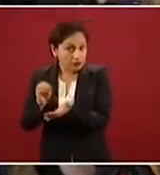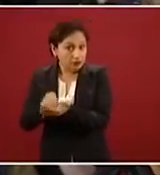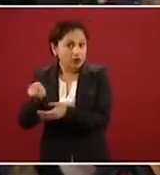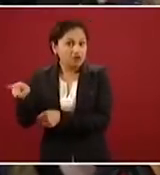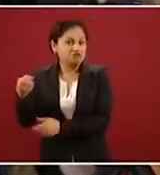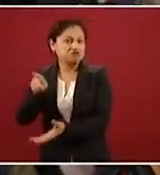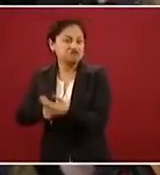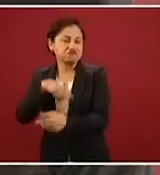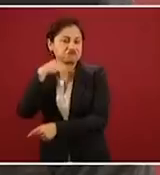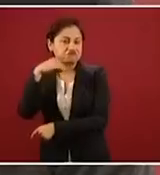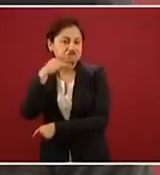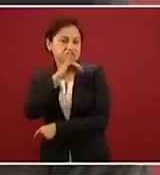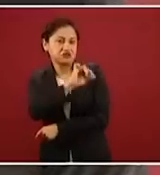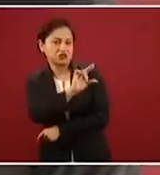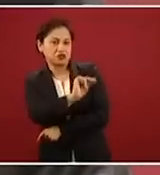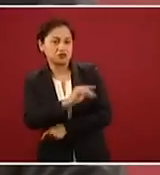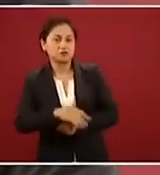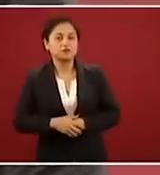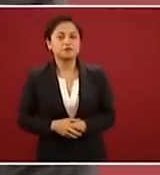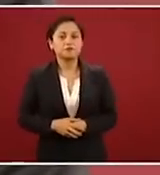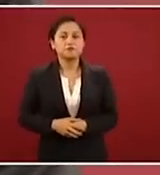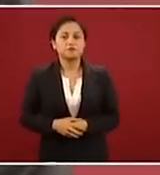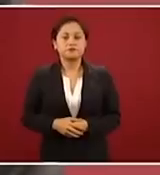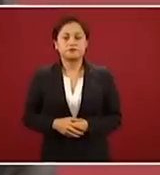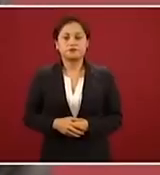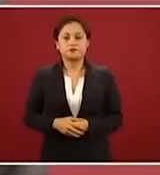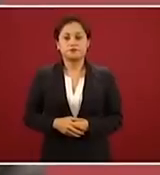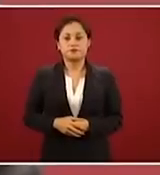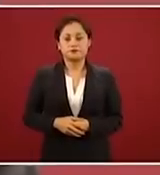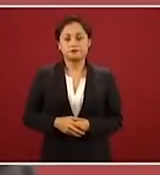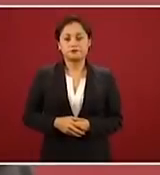corrupción. Sí, son